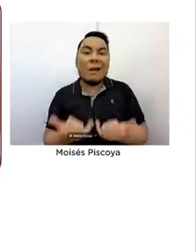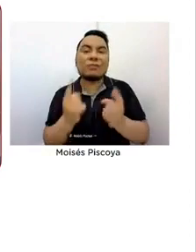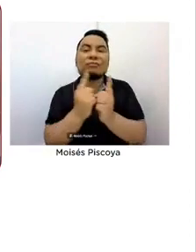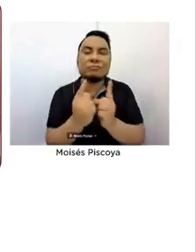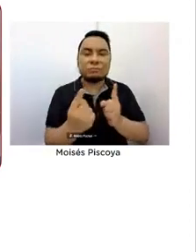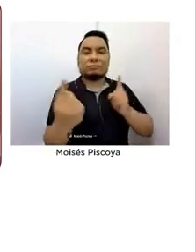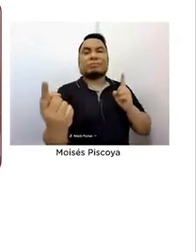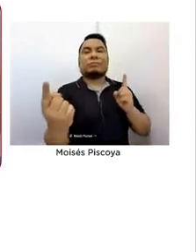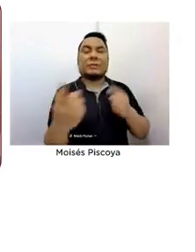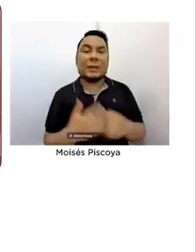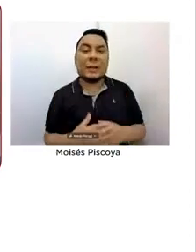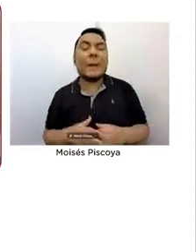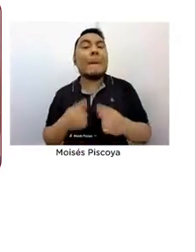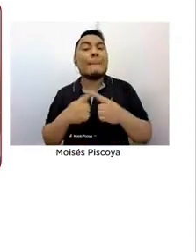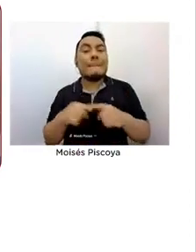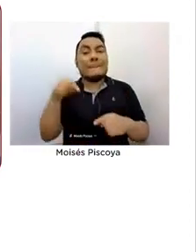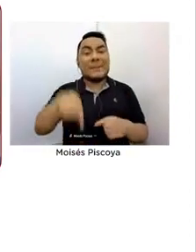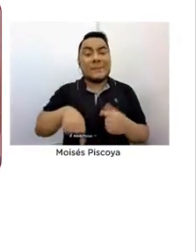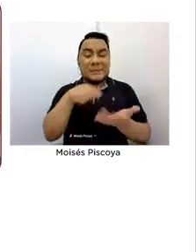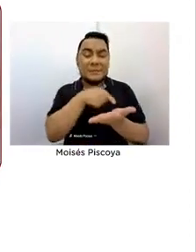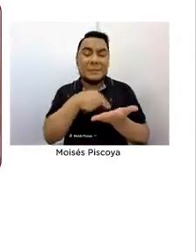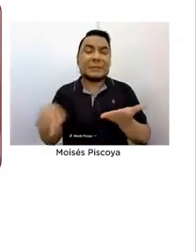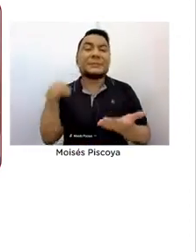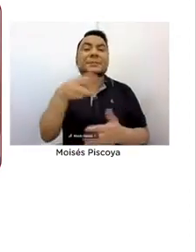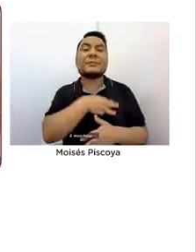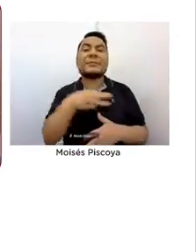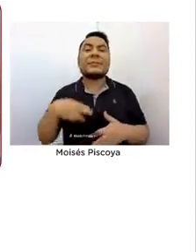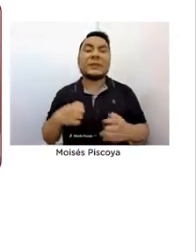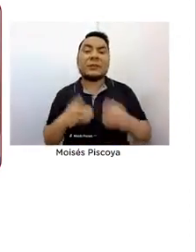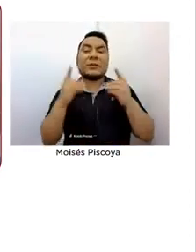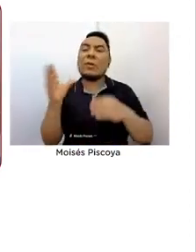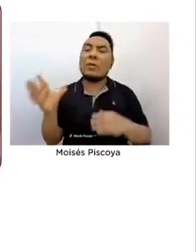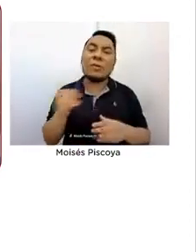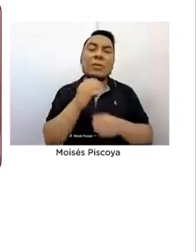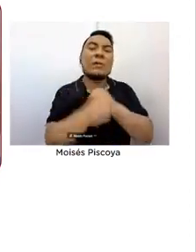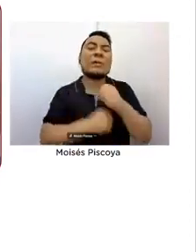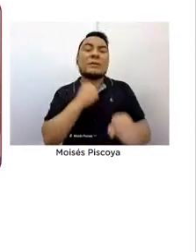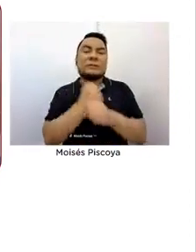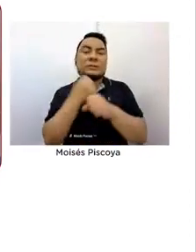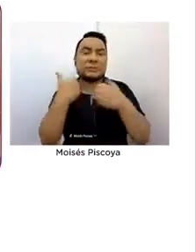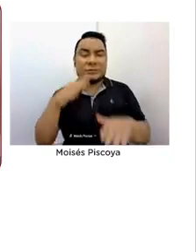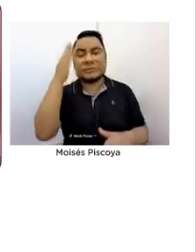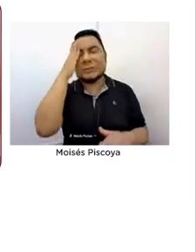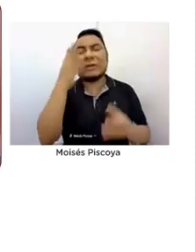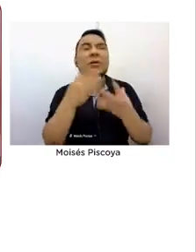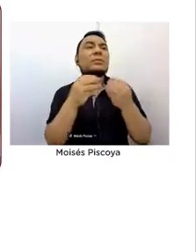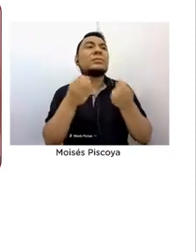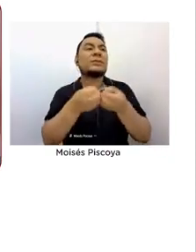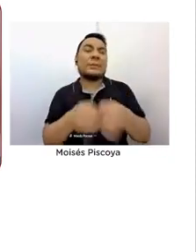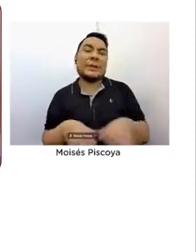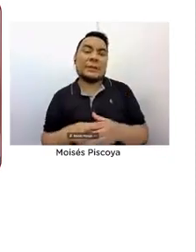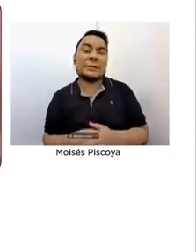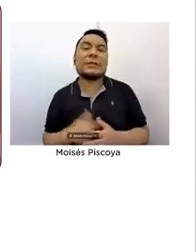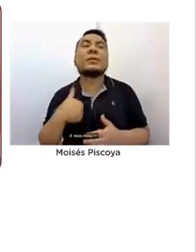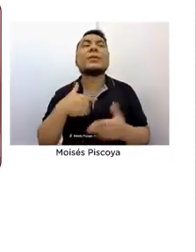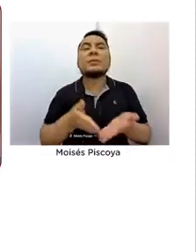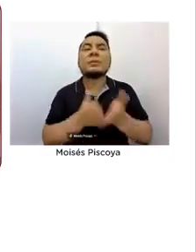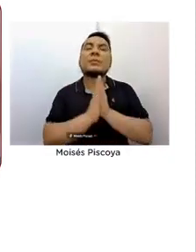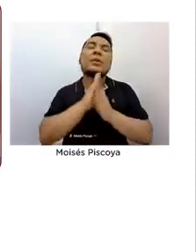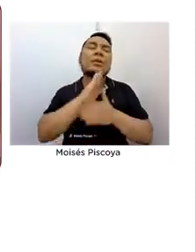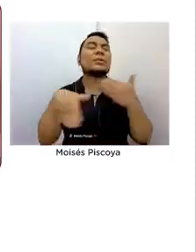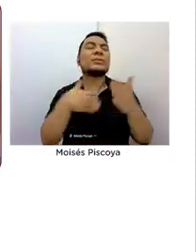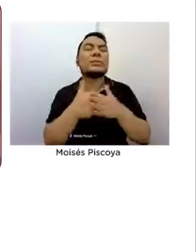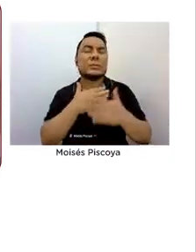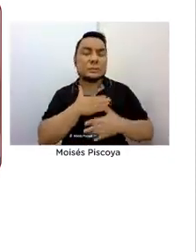Estas semanas en el Ministerio de Educación y todo el año hemos sabido de muchas pérdidas. Yo les pido con todo el